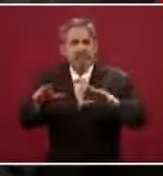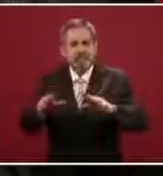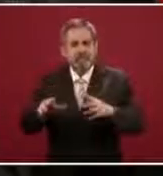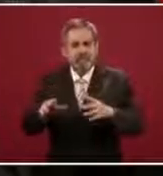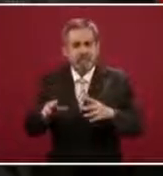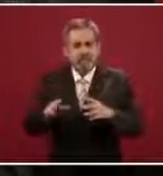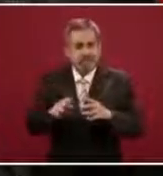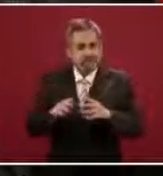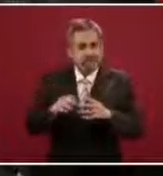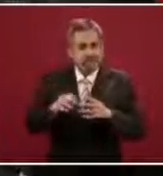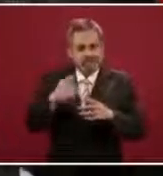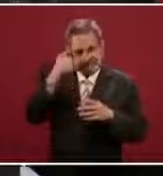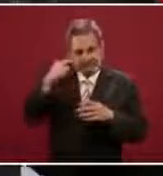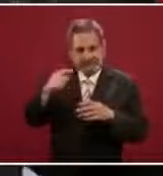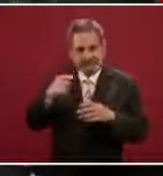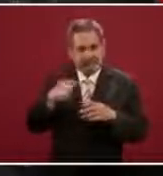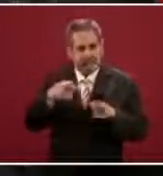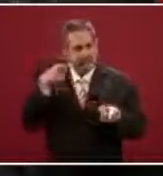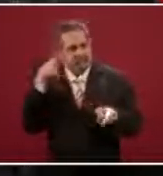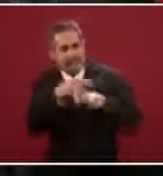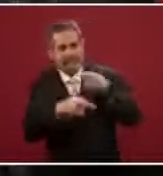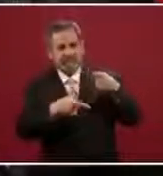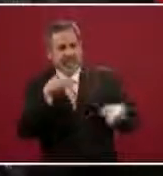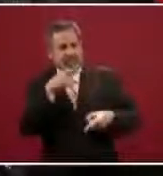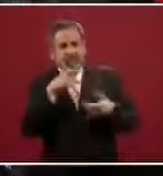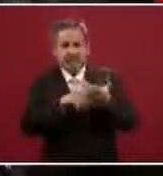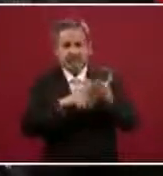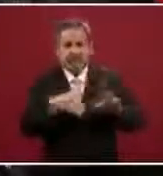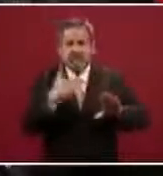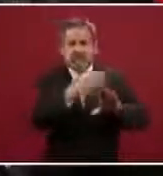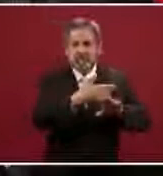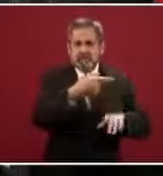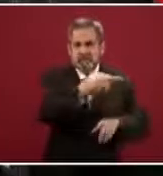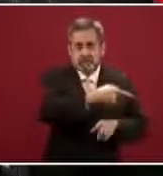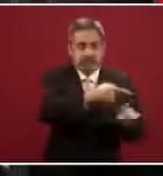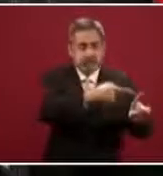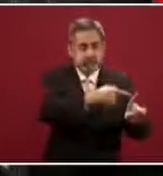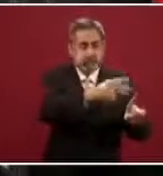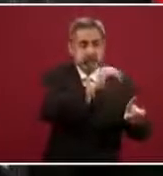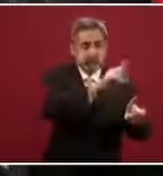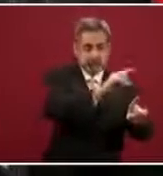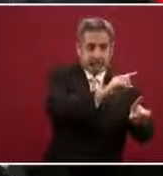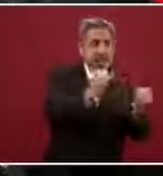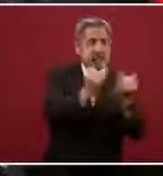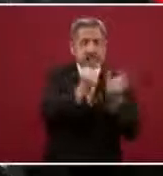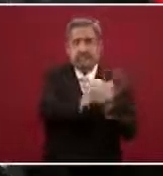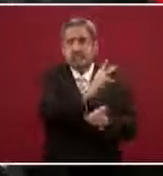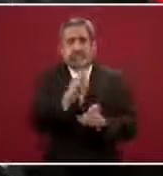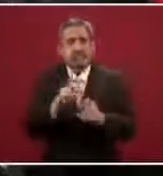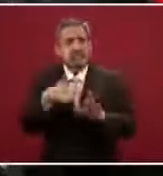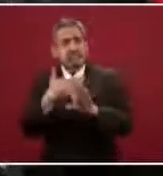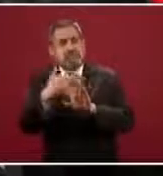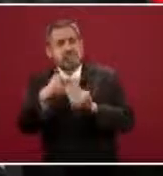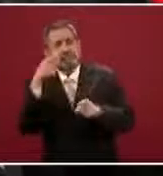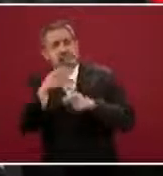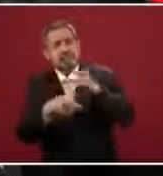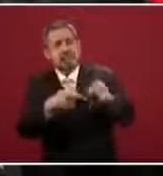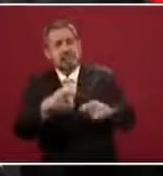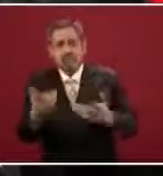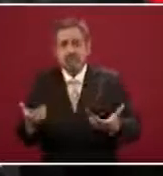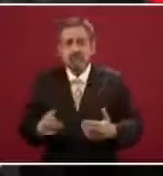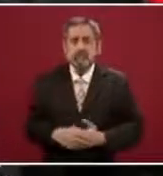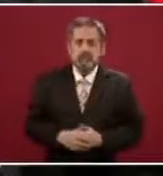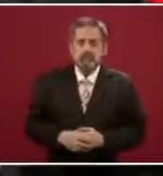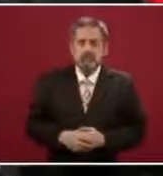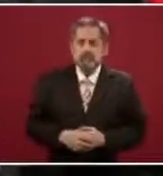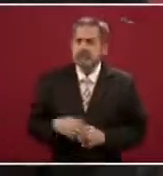toneladas de papel para abrir le pedían a un contendiente político como lo han hecho con usted si en los últimos años es